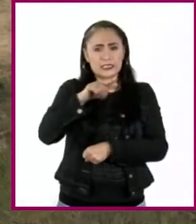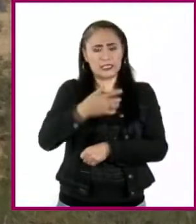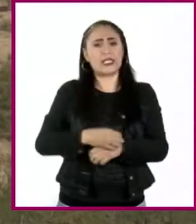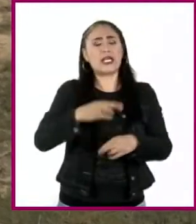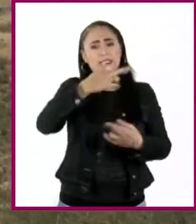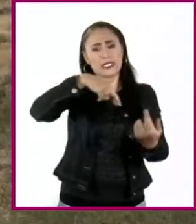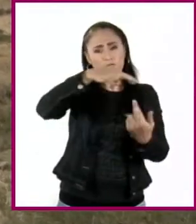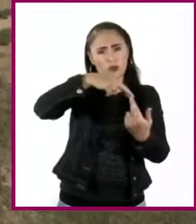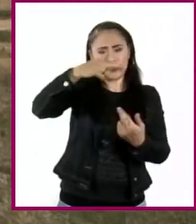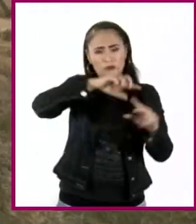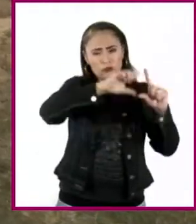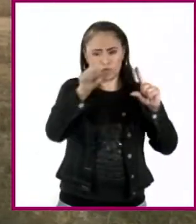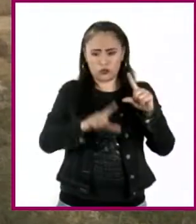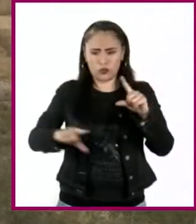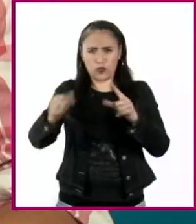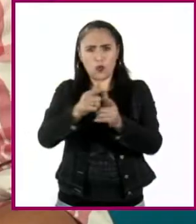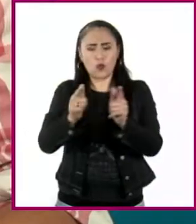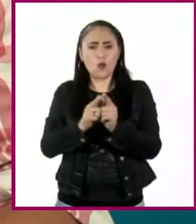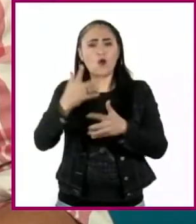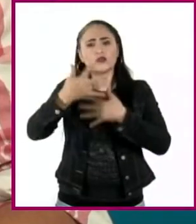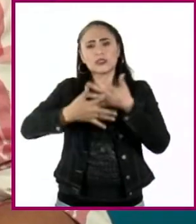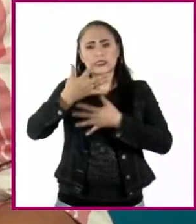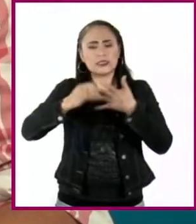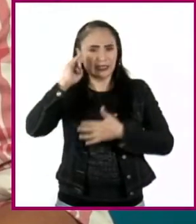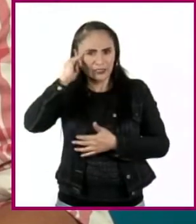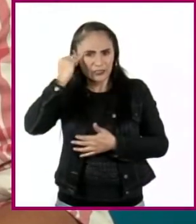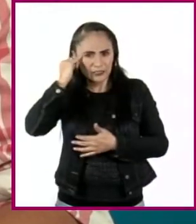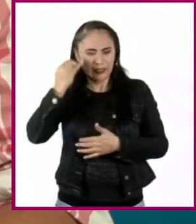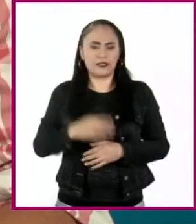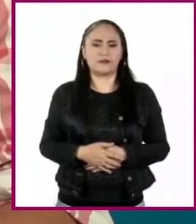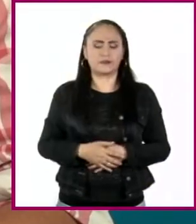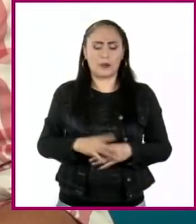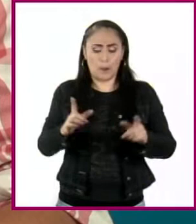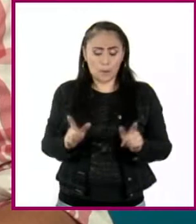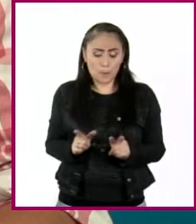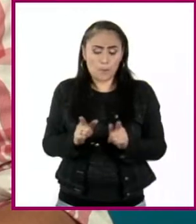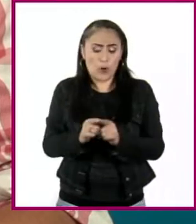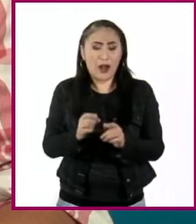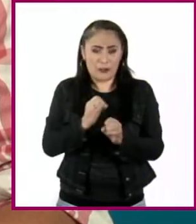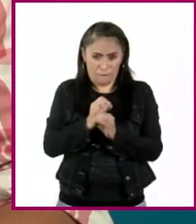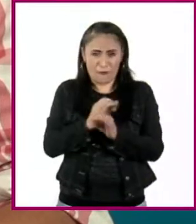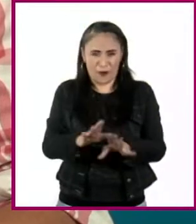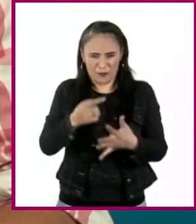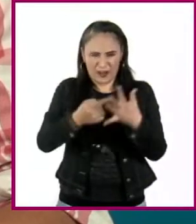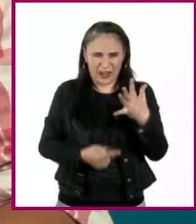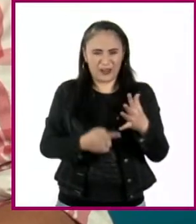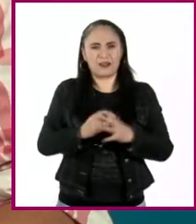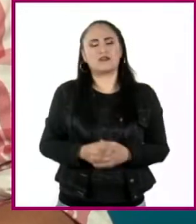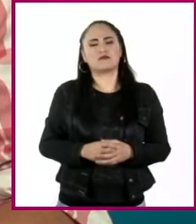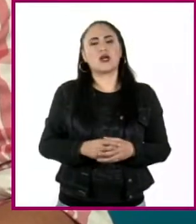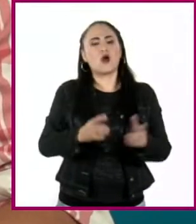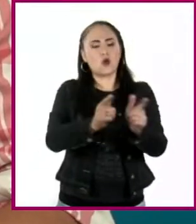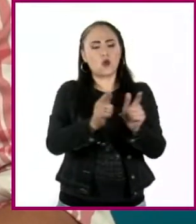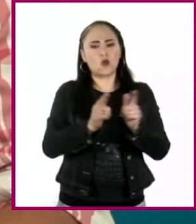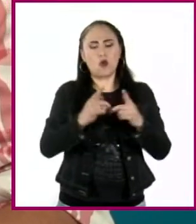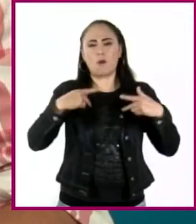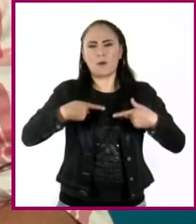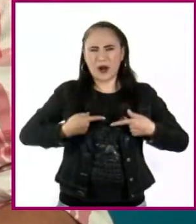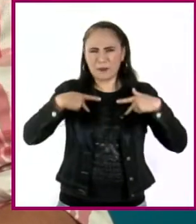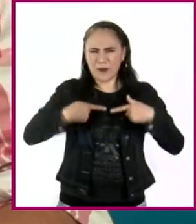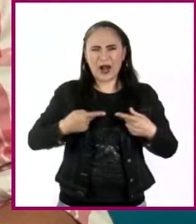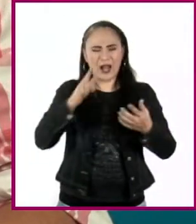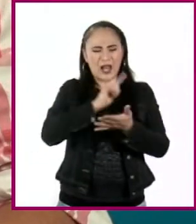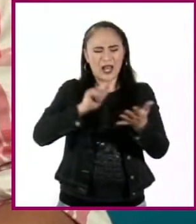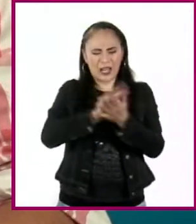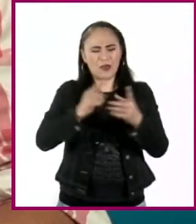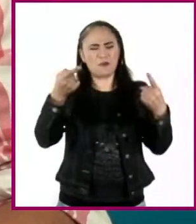y 15 grupos indígenas. En las conclusiones se menciona que parte de la vulnerabilidad de este grupo en conflicto con la ley es que no contaron